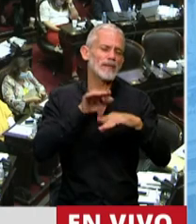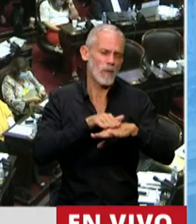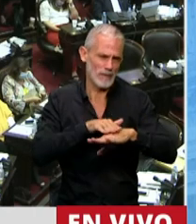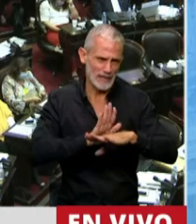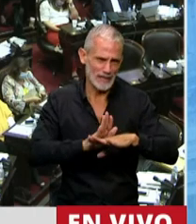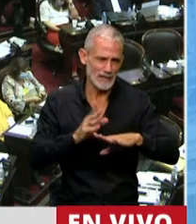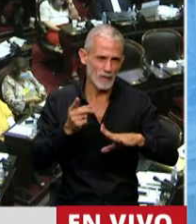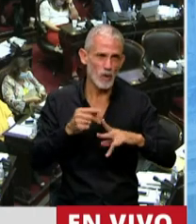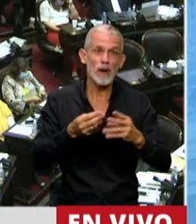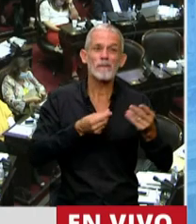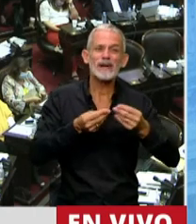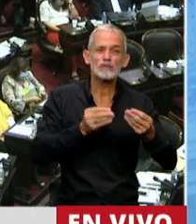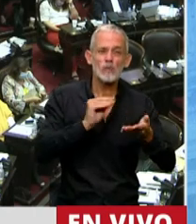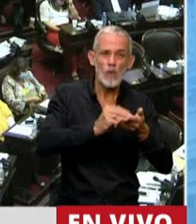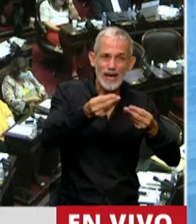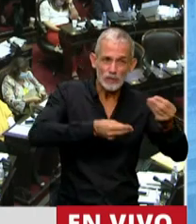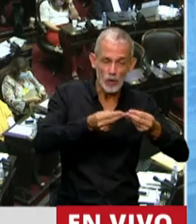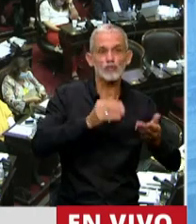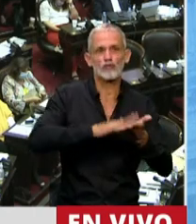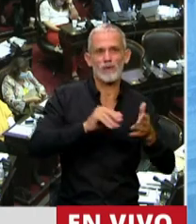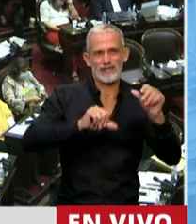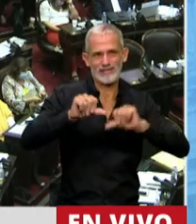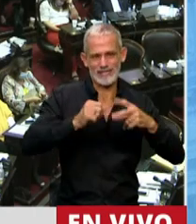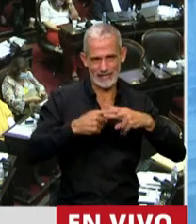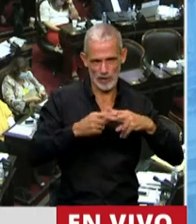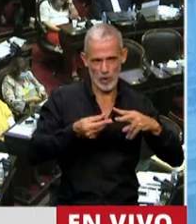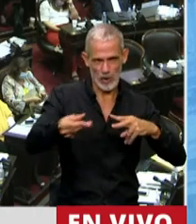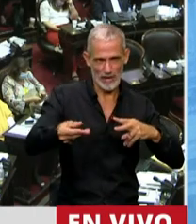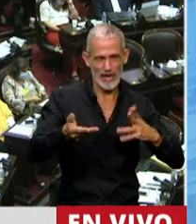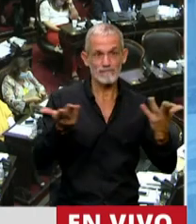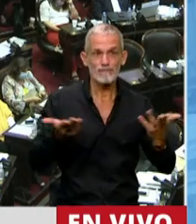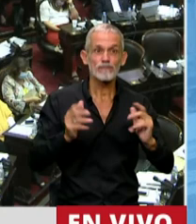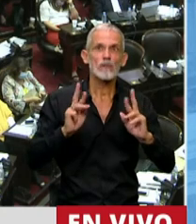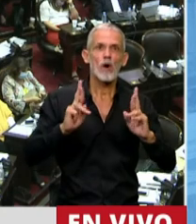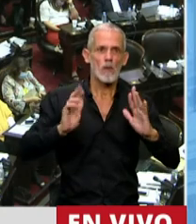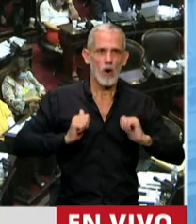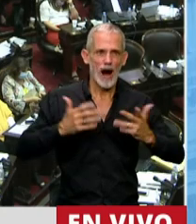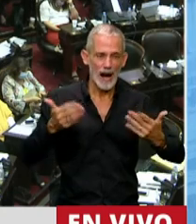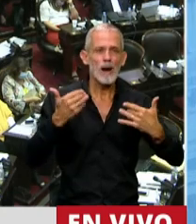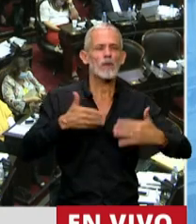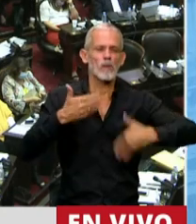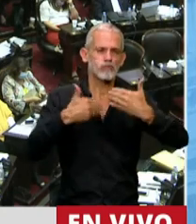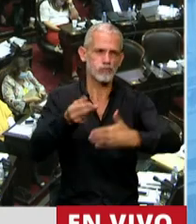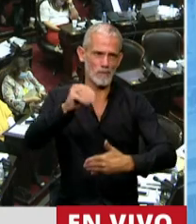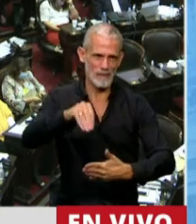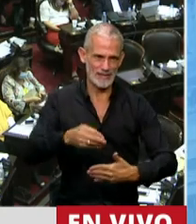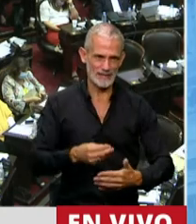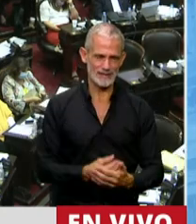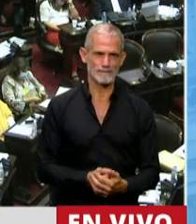mínimo, al presupuesto en materia de ciencia y tecnología. Esperemos que podamos seguir avanzando.